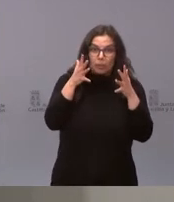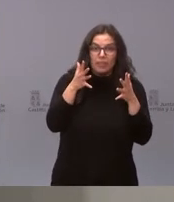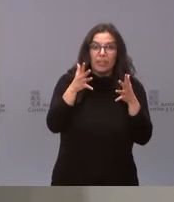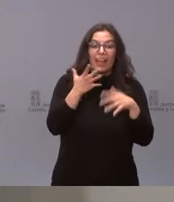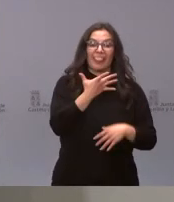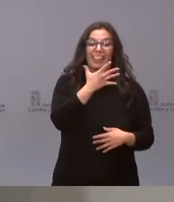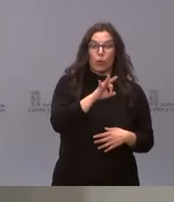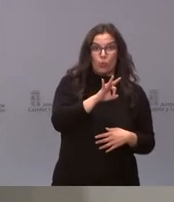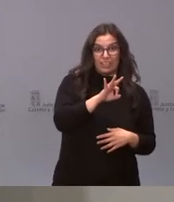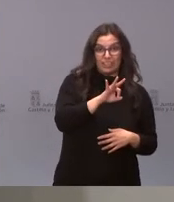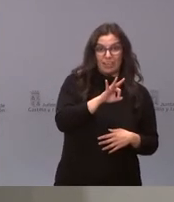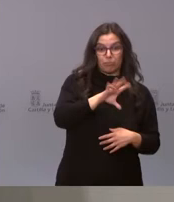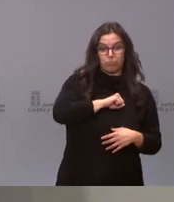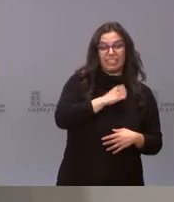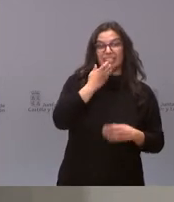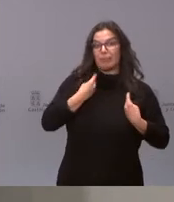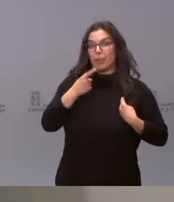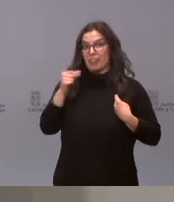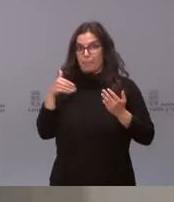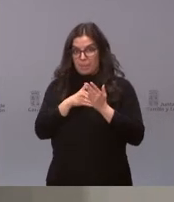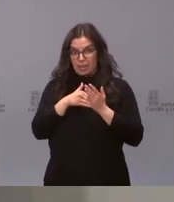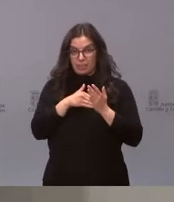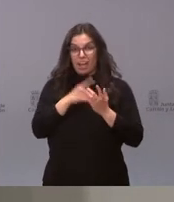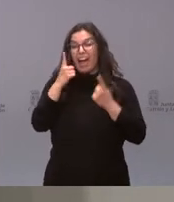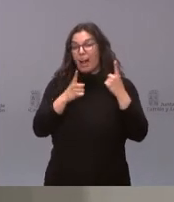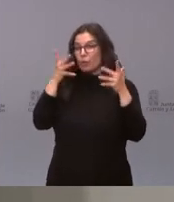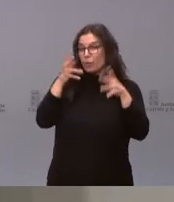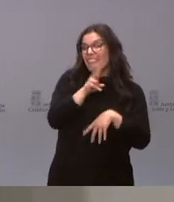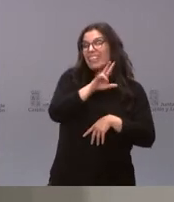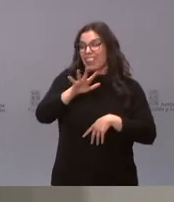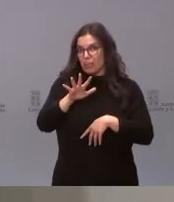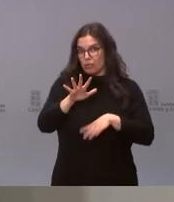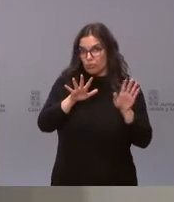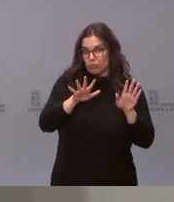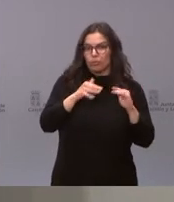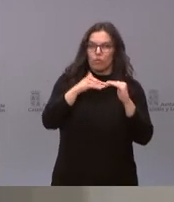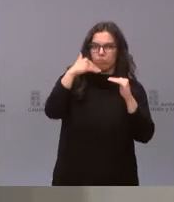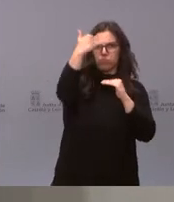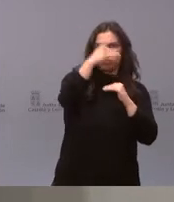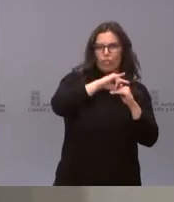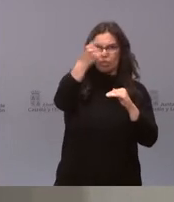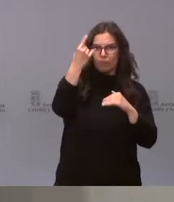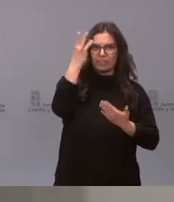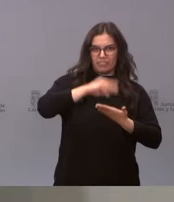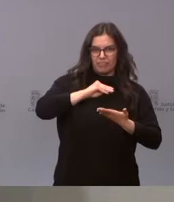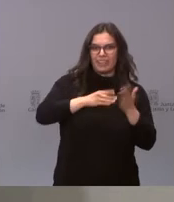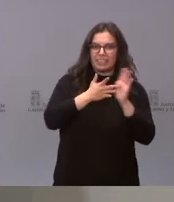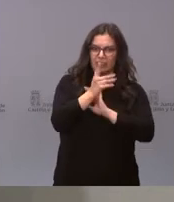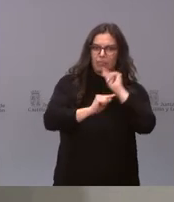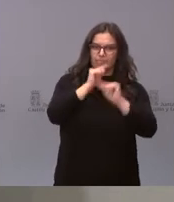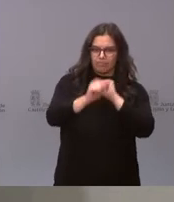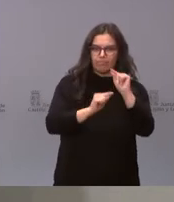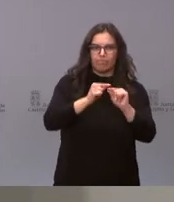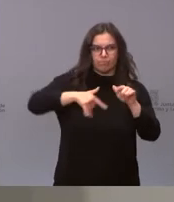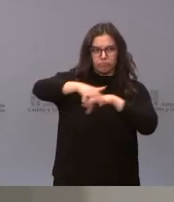50 por 100.000 habitantes y algunos organismos hasta 25% mil habitantes es decir todavía está circulando mucho el